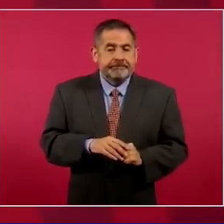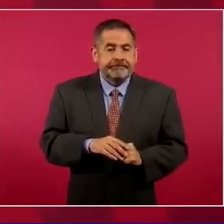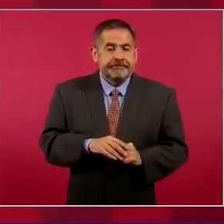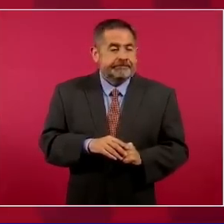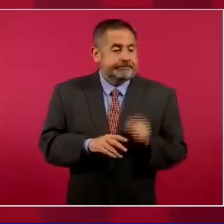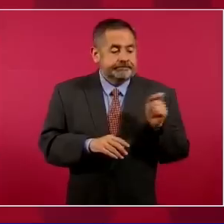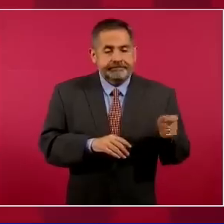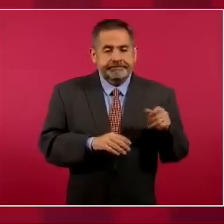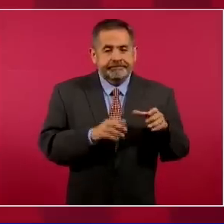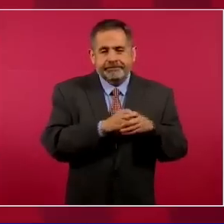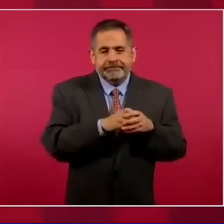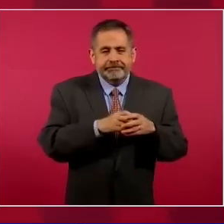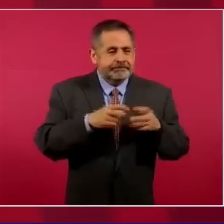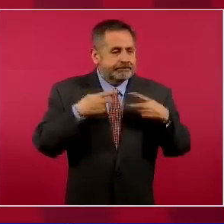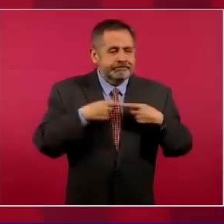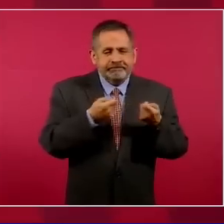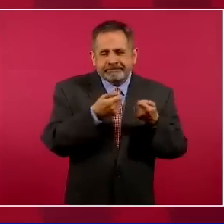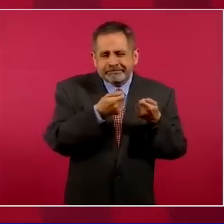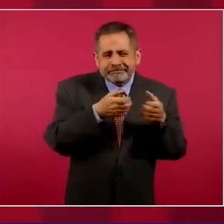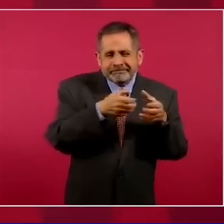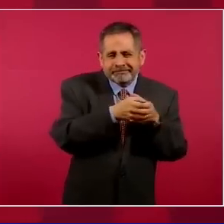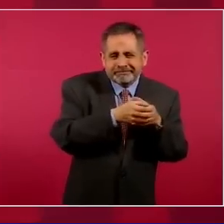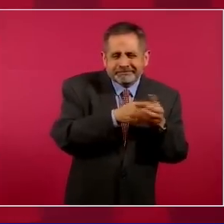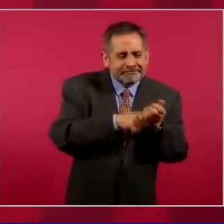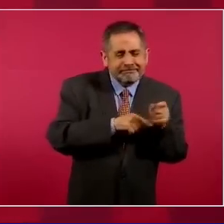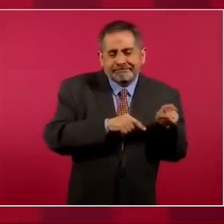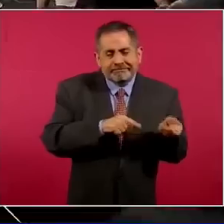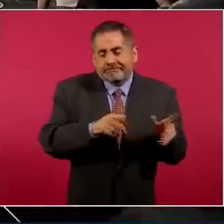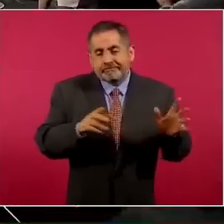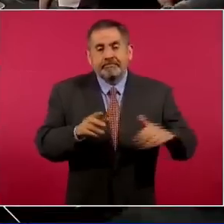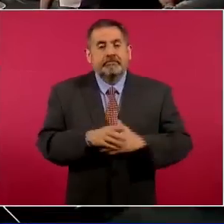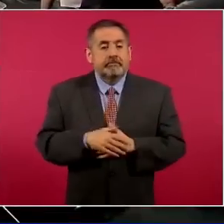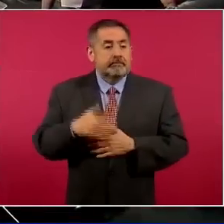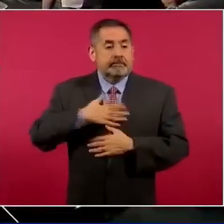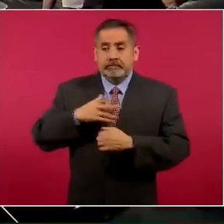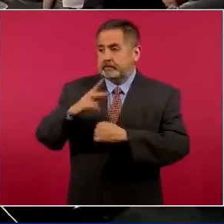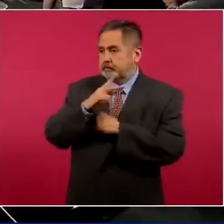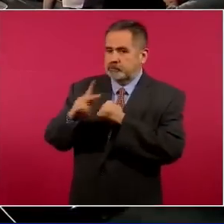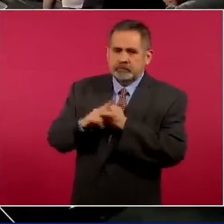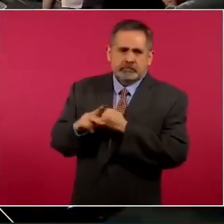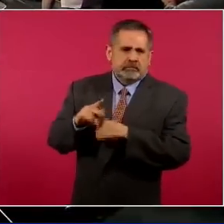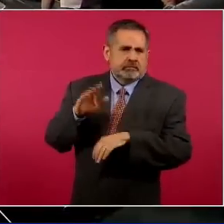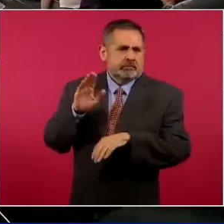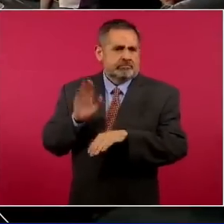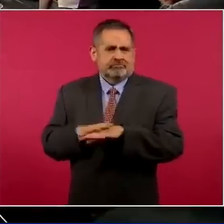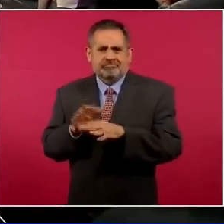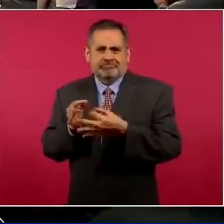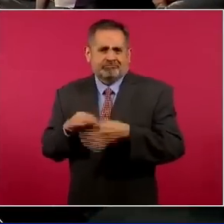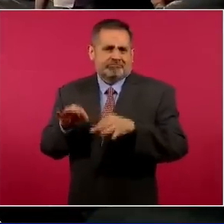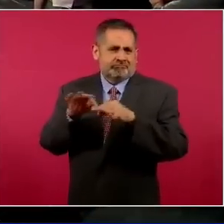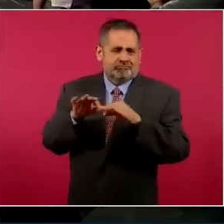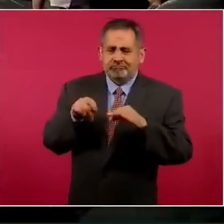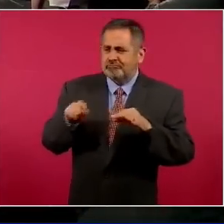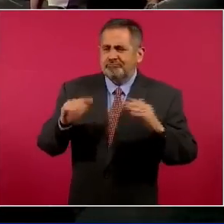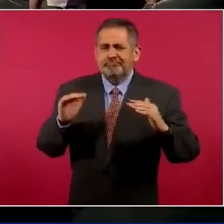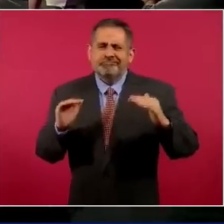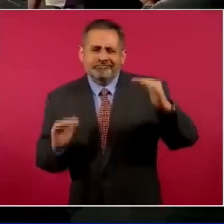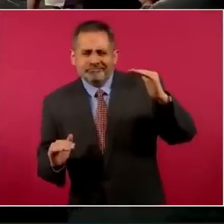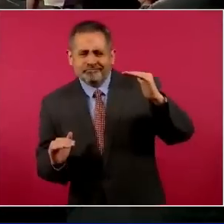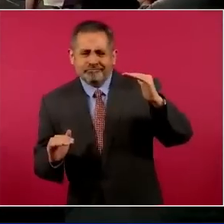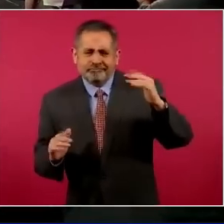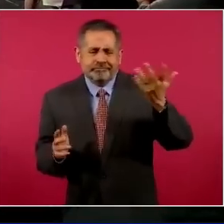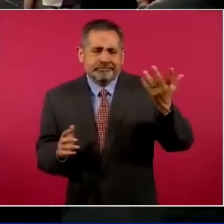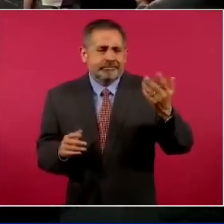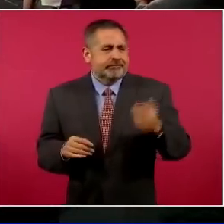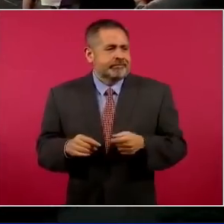una muy pequeña minoría, porque nuestro país desgraciadamente es un país muy desigual, entonces son